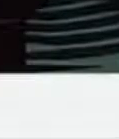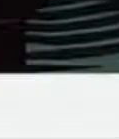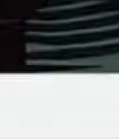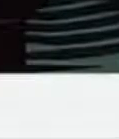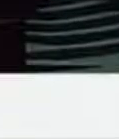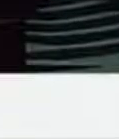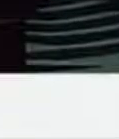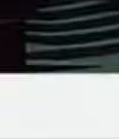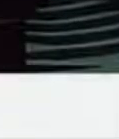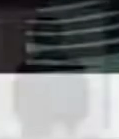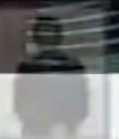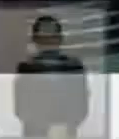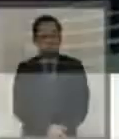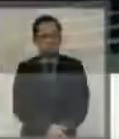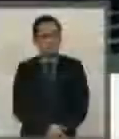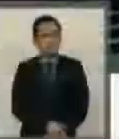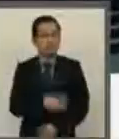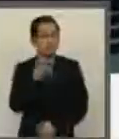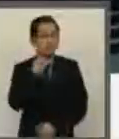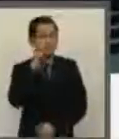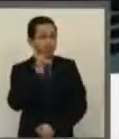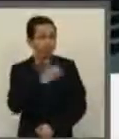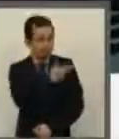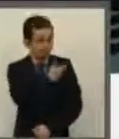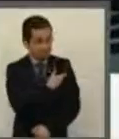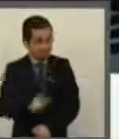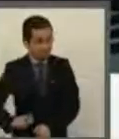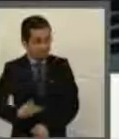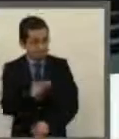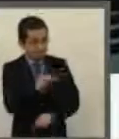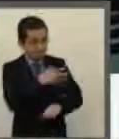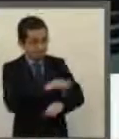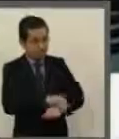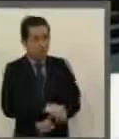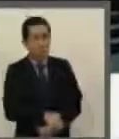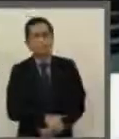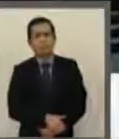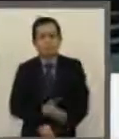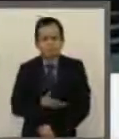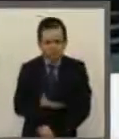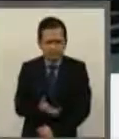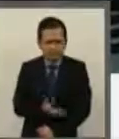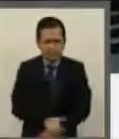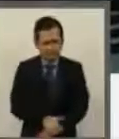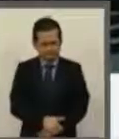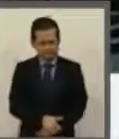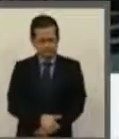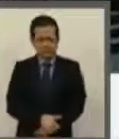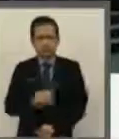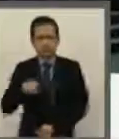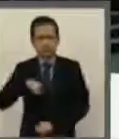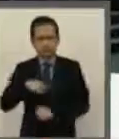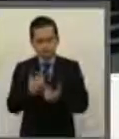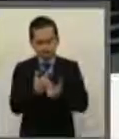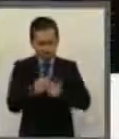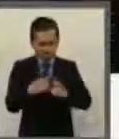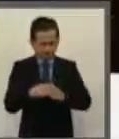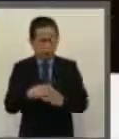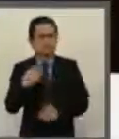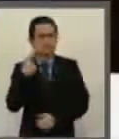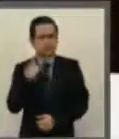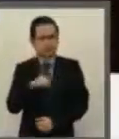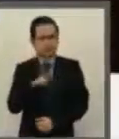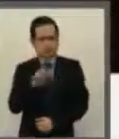Con su venia, diputada presidente. Adelante. A nombre del Grupo Parlamentario de Morena vengo a presentar